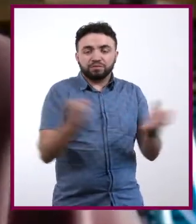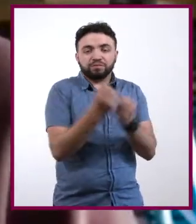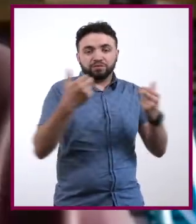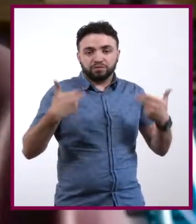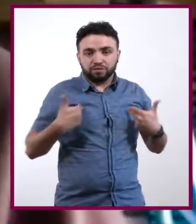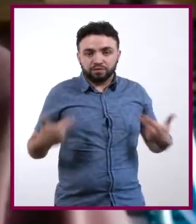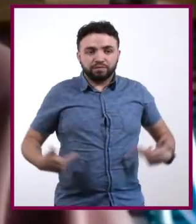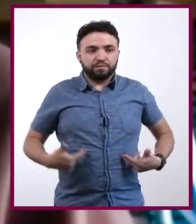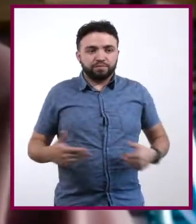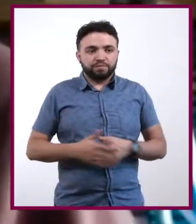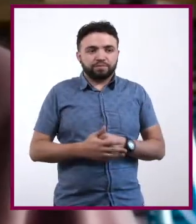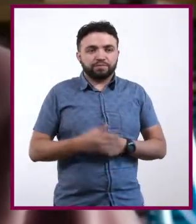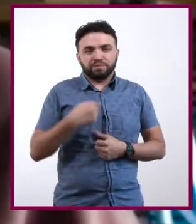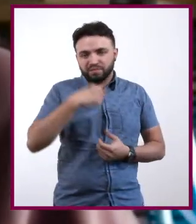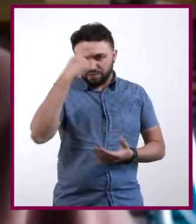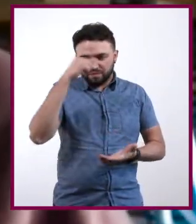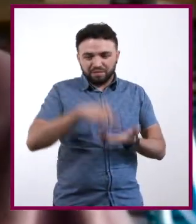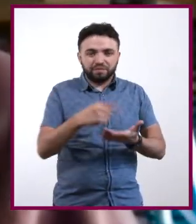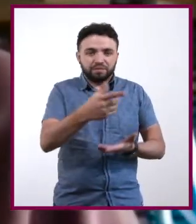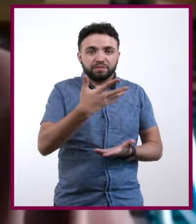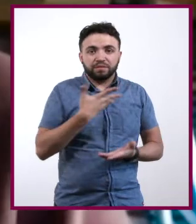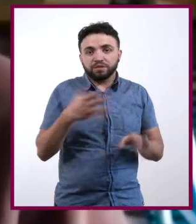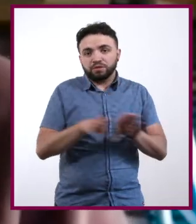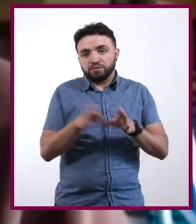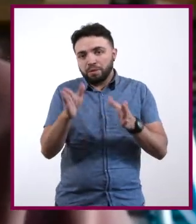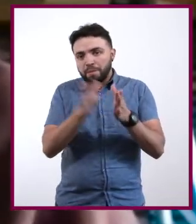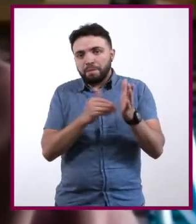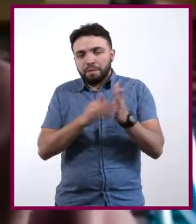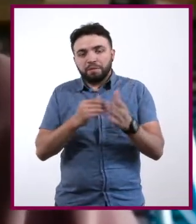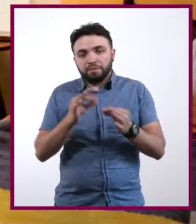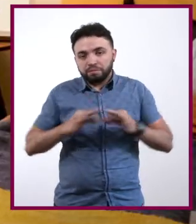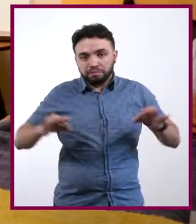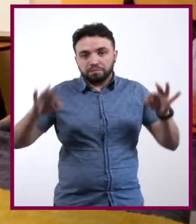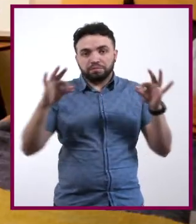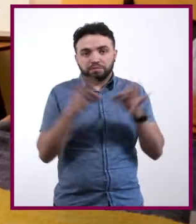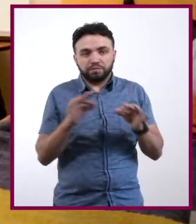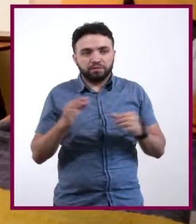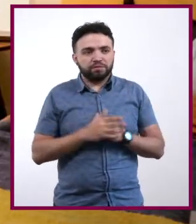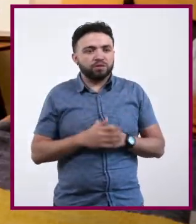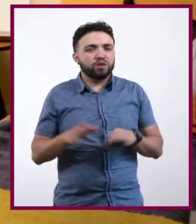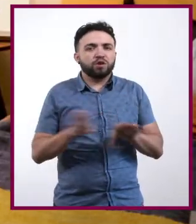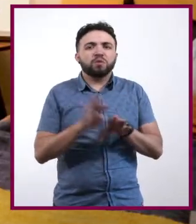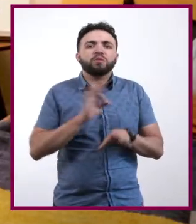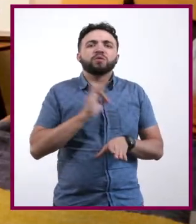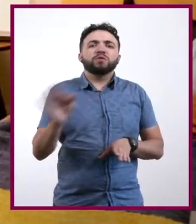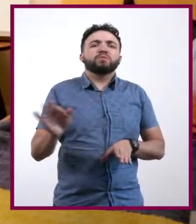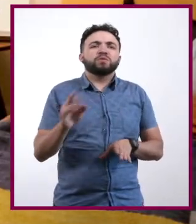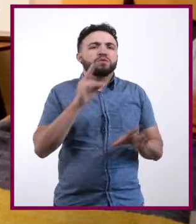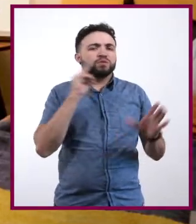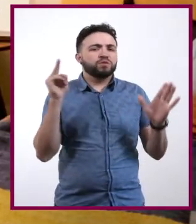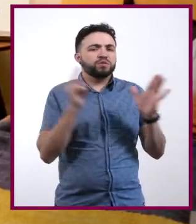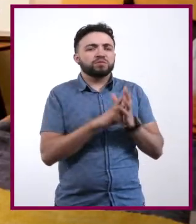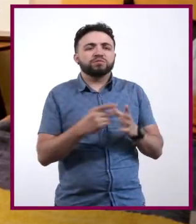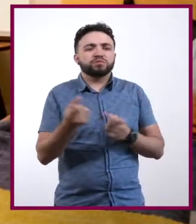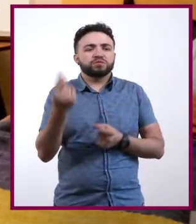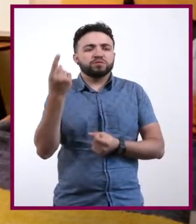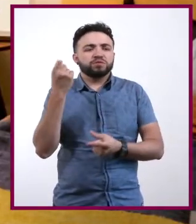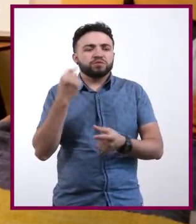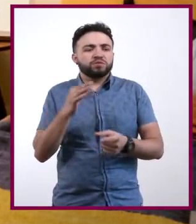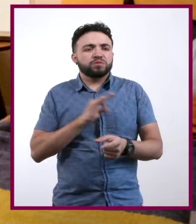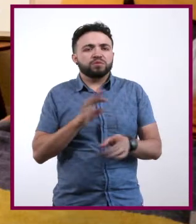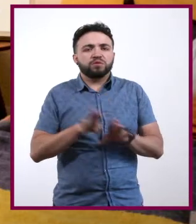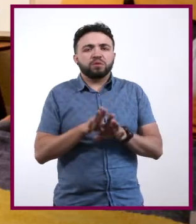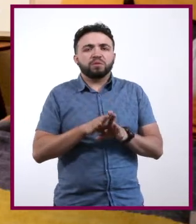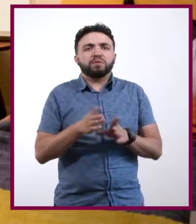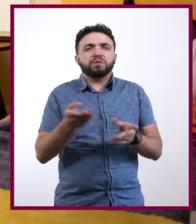humanos, ¿no? O sea, tiene, yo creo, un papel preponderante. ¿Y cómo se puede interpretar el hecho de que en muchas ocasiones aparecen en